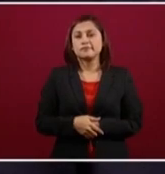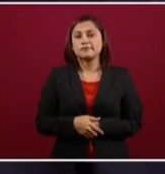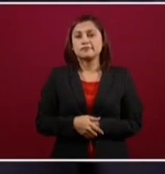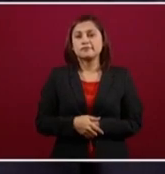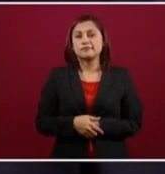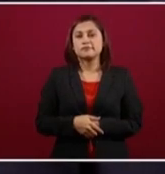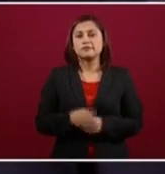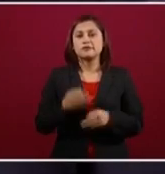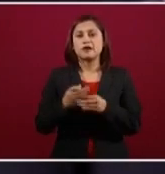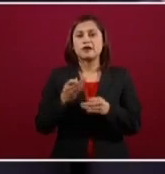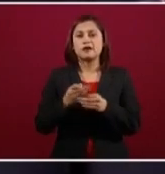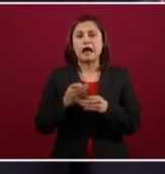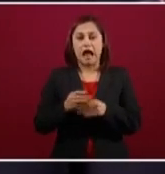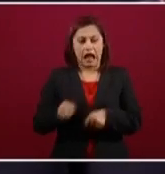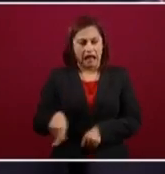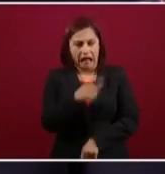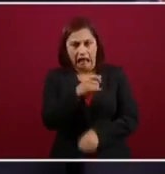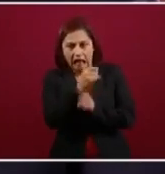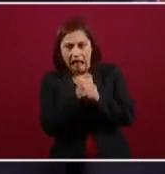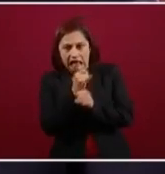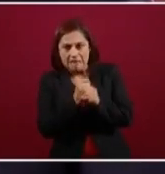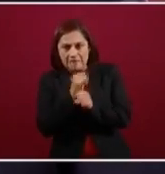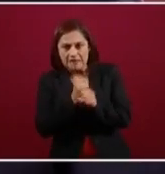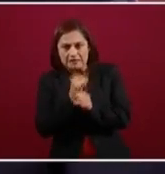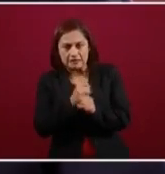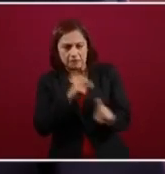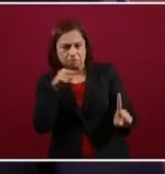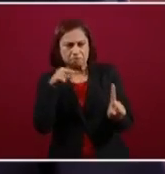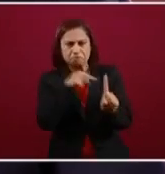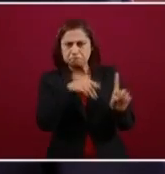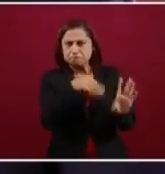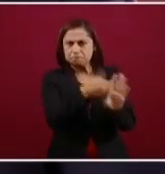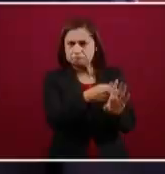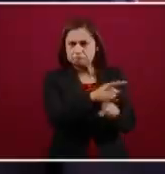fabrique un expediente en contra de alguien.